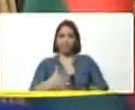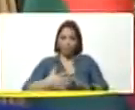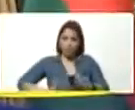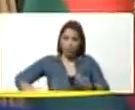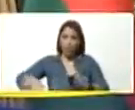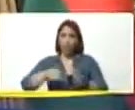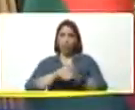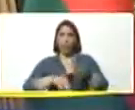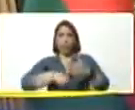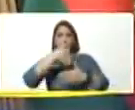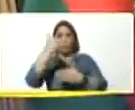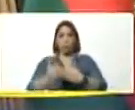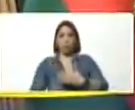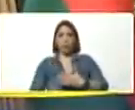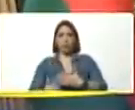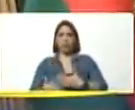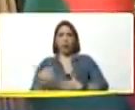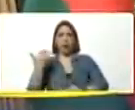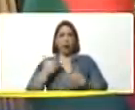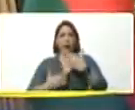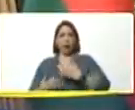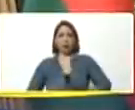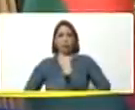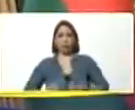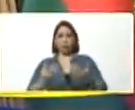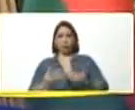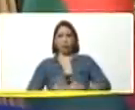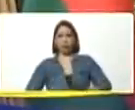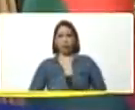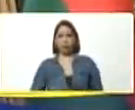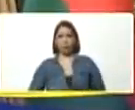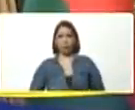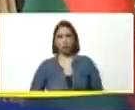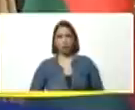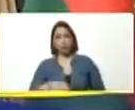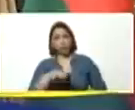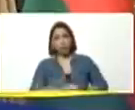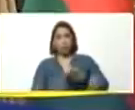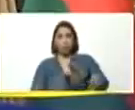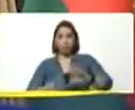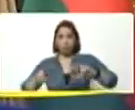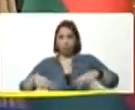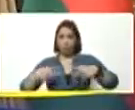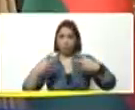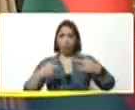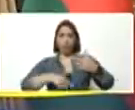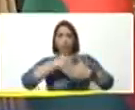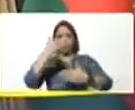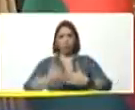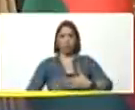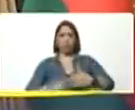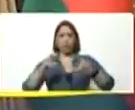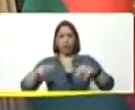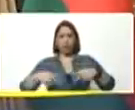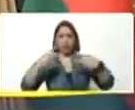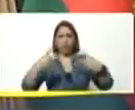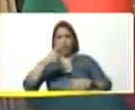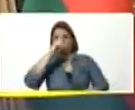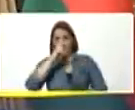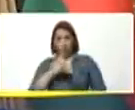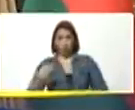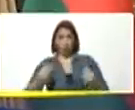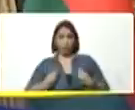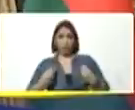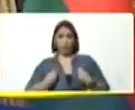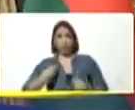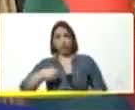los proyectos que traíamos y echar a andar nuevos proyectos para la nueva época que están viviendo